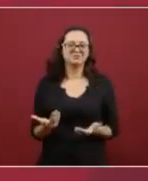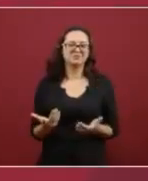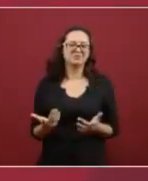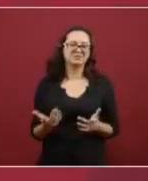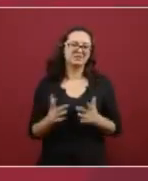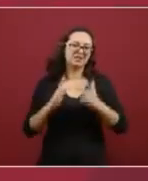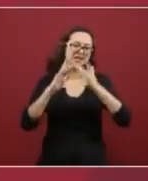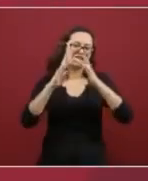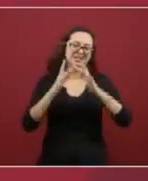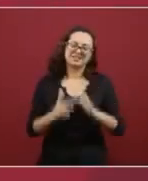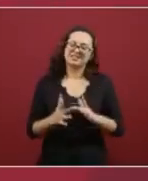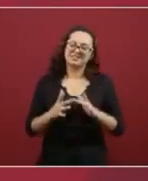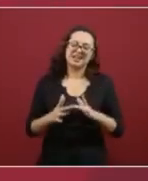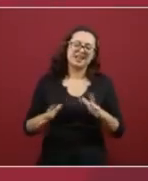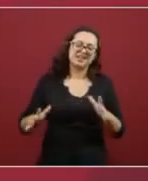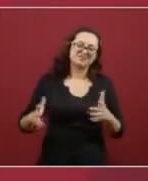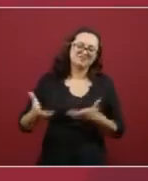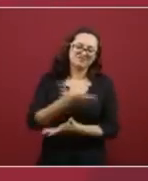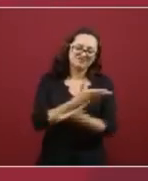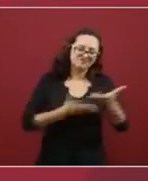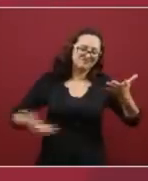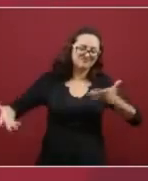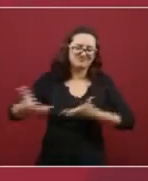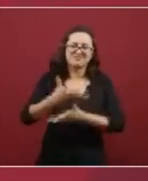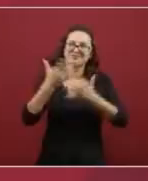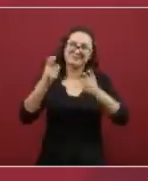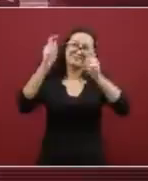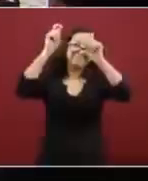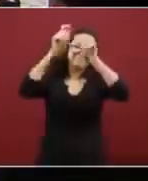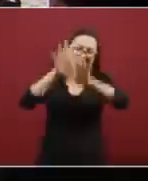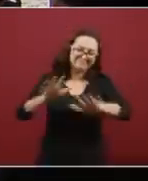las benditas redes sociales.